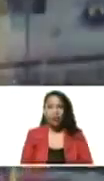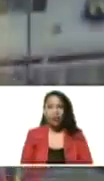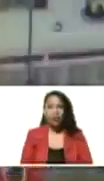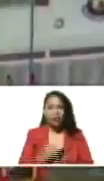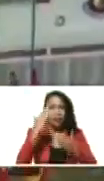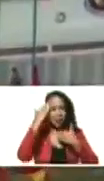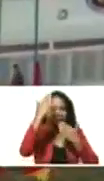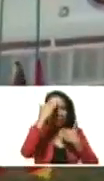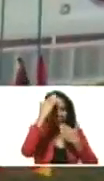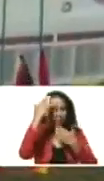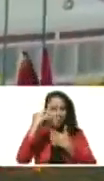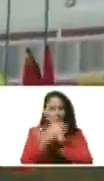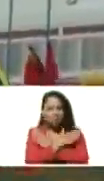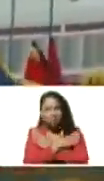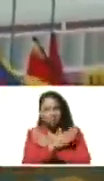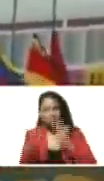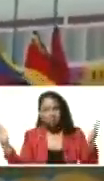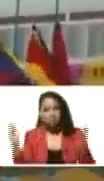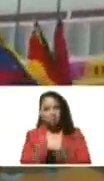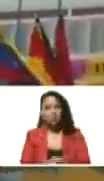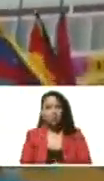Saludos solidarios.